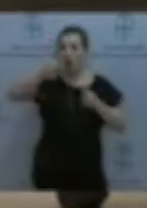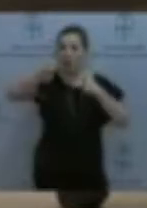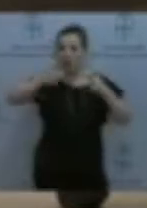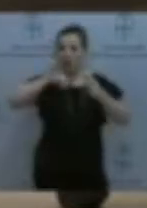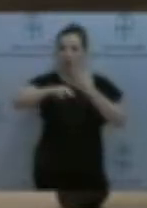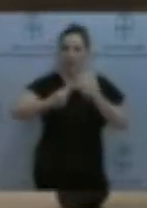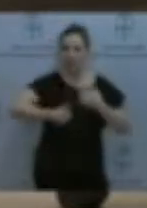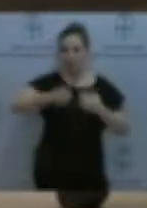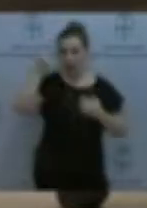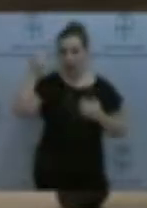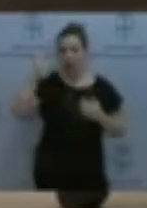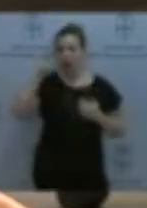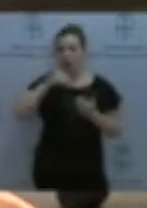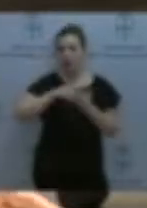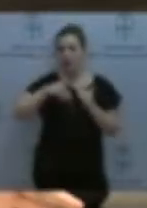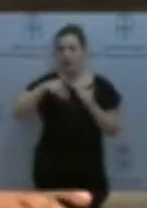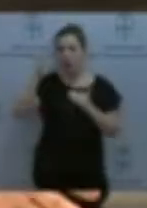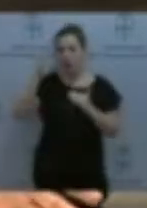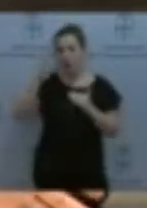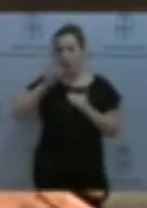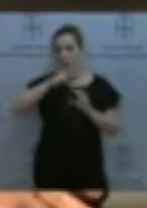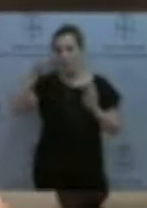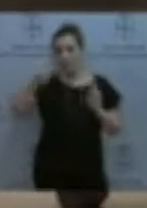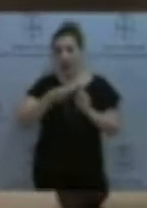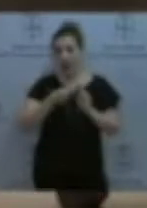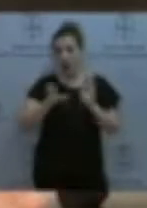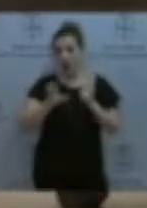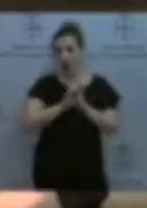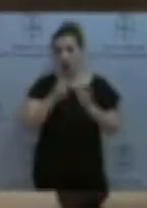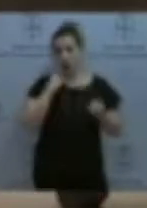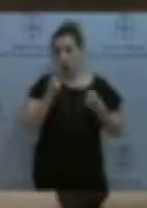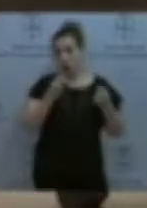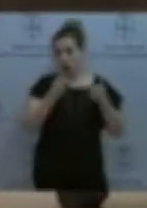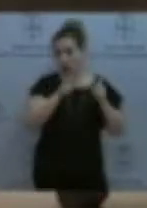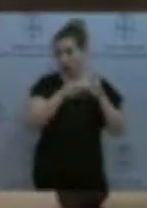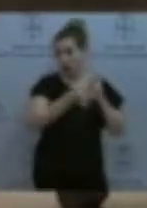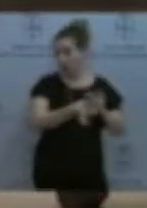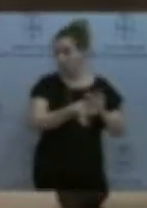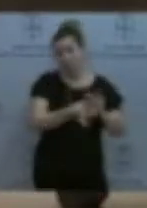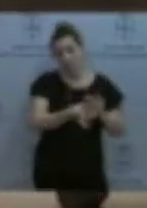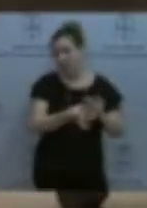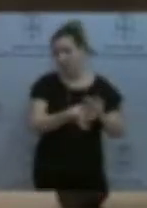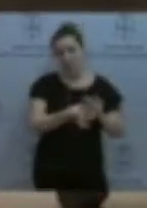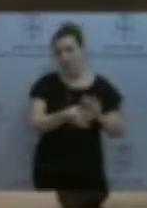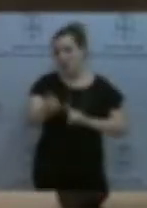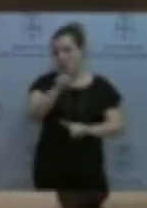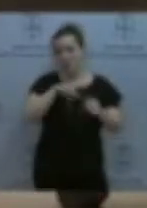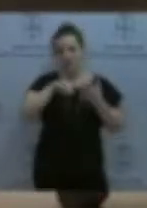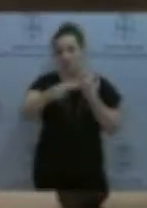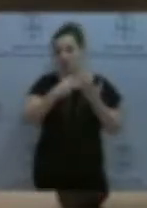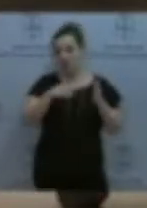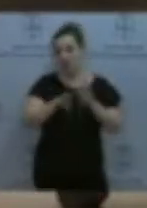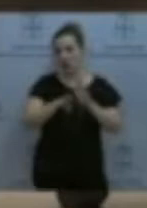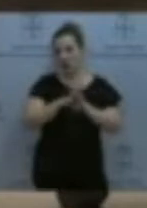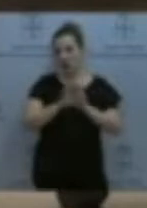código regulador del sector, seguimos teniendo unos problemas de transparencia que la propia CNMC ha puesto pues, el grito